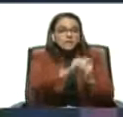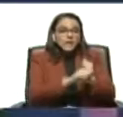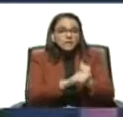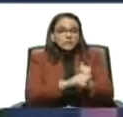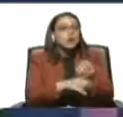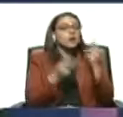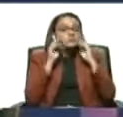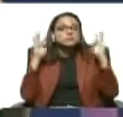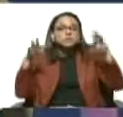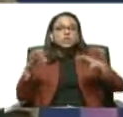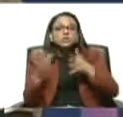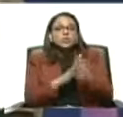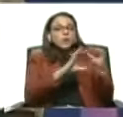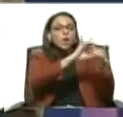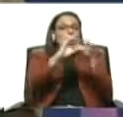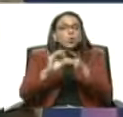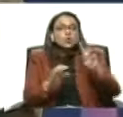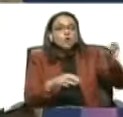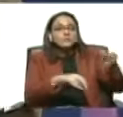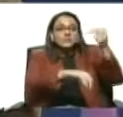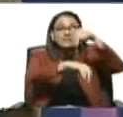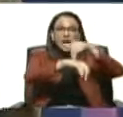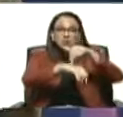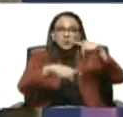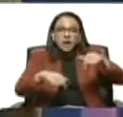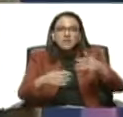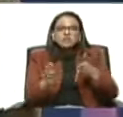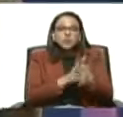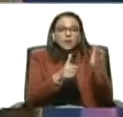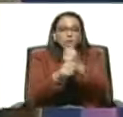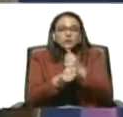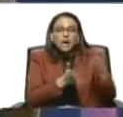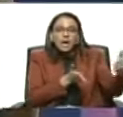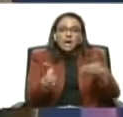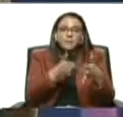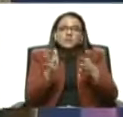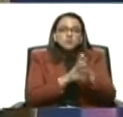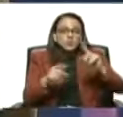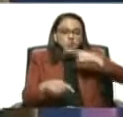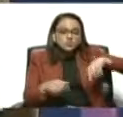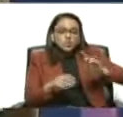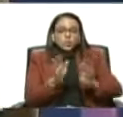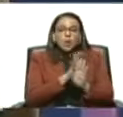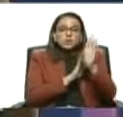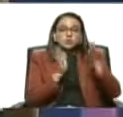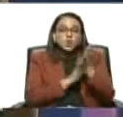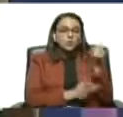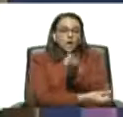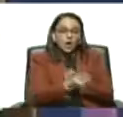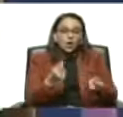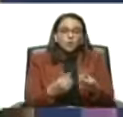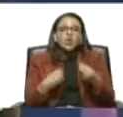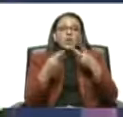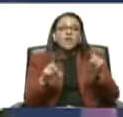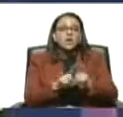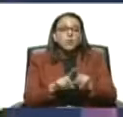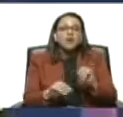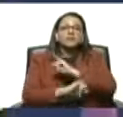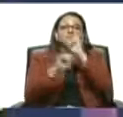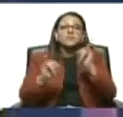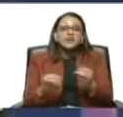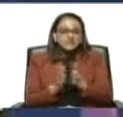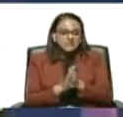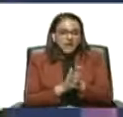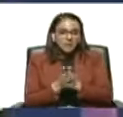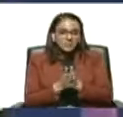No solamente fue la unión nacional para conseguir un camino para el crecimiento económico que dé felicidad social al pueblo de Venezuela.